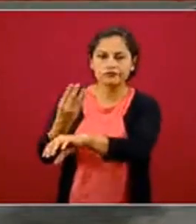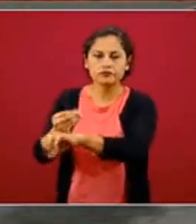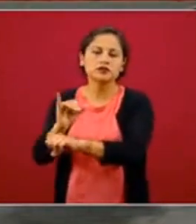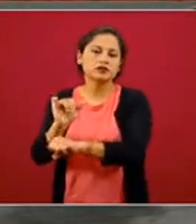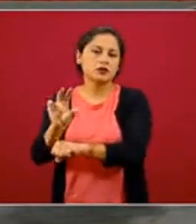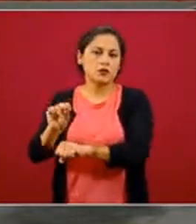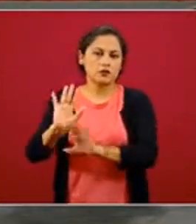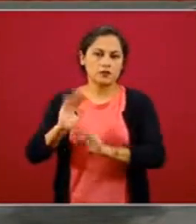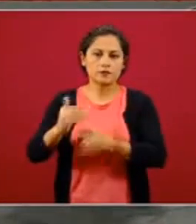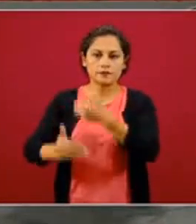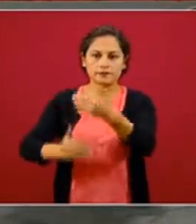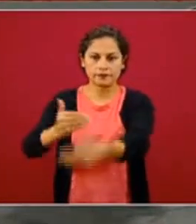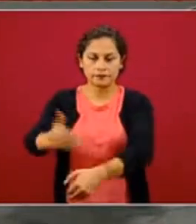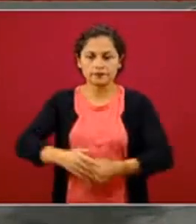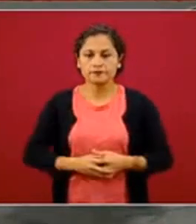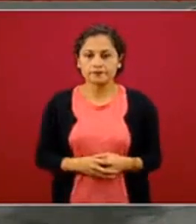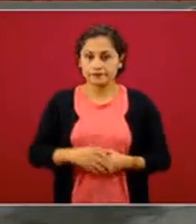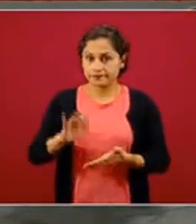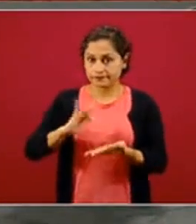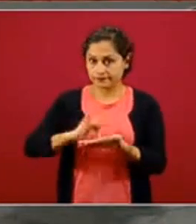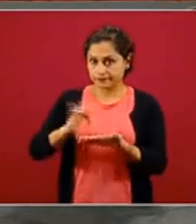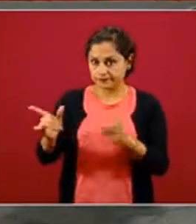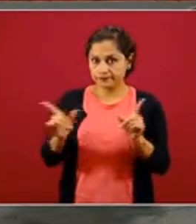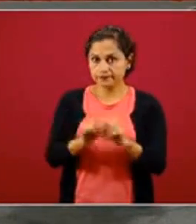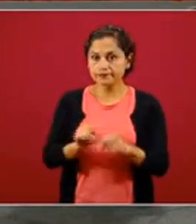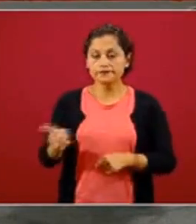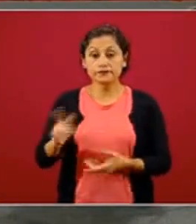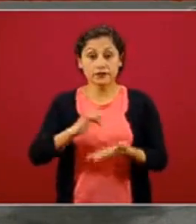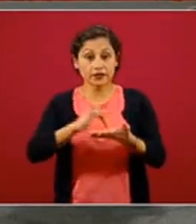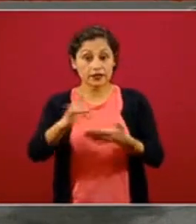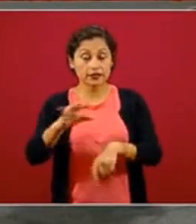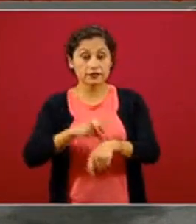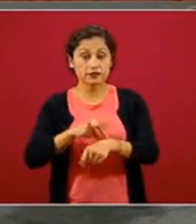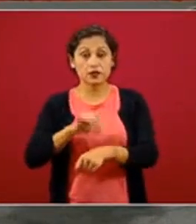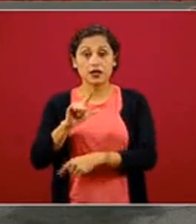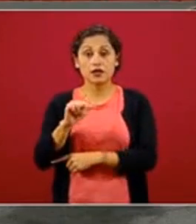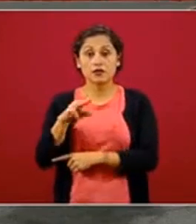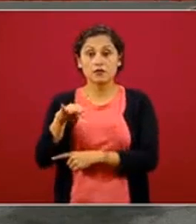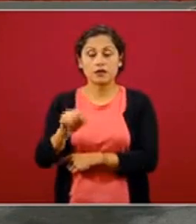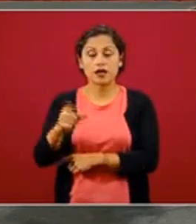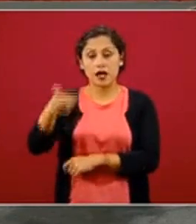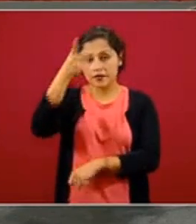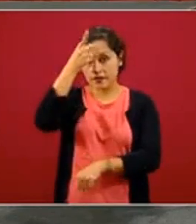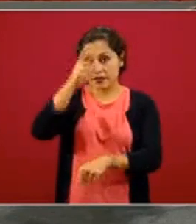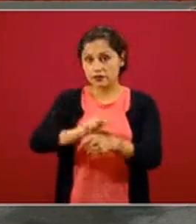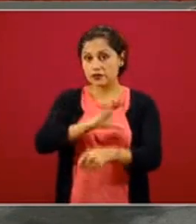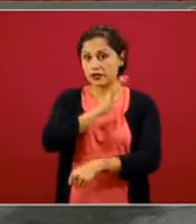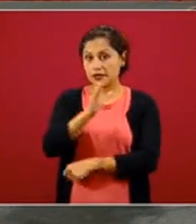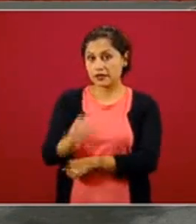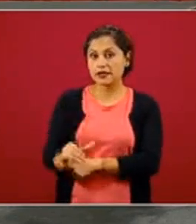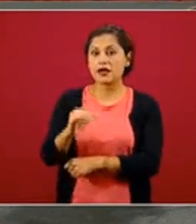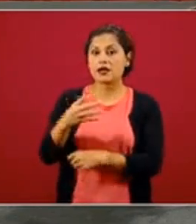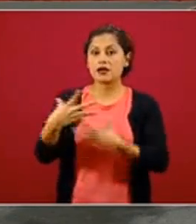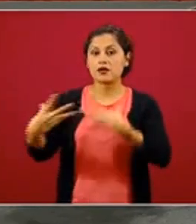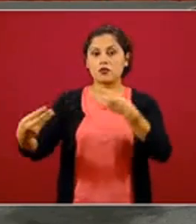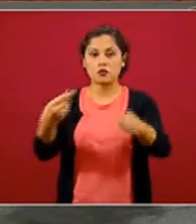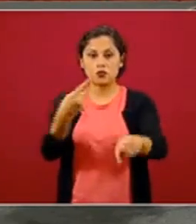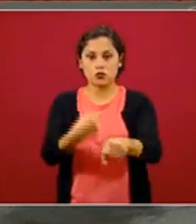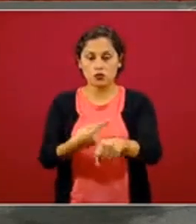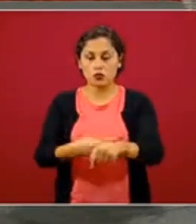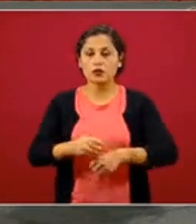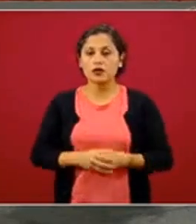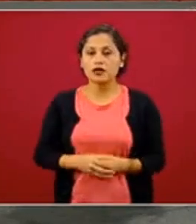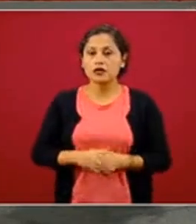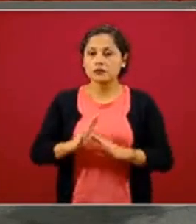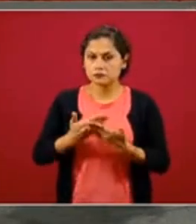gracias. Muchas gracias, doctor José Luis Salomía, director general de Epidemiología. Pues vamos a abrir a preguntas y respuestas. Son